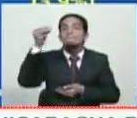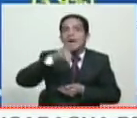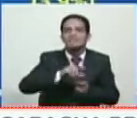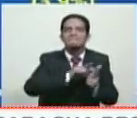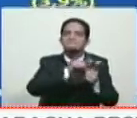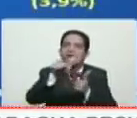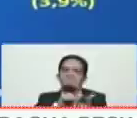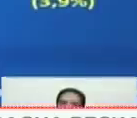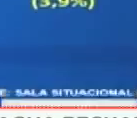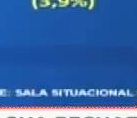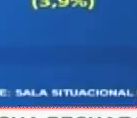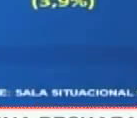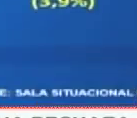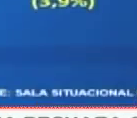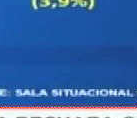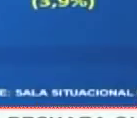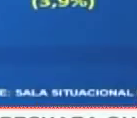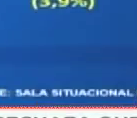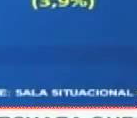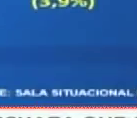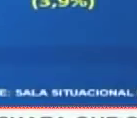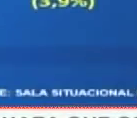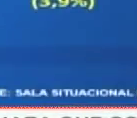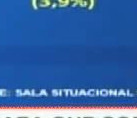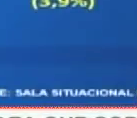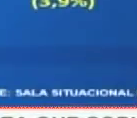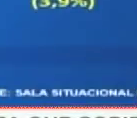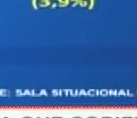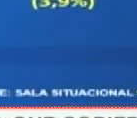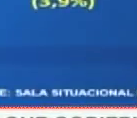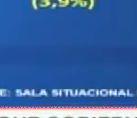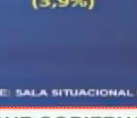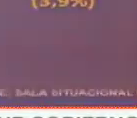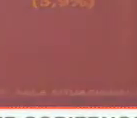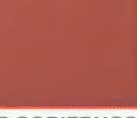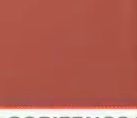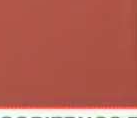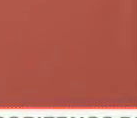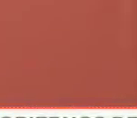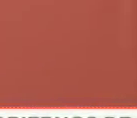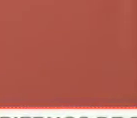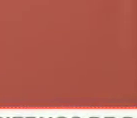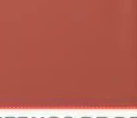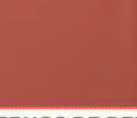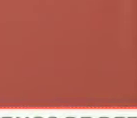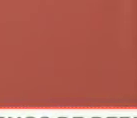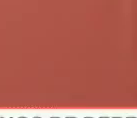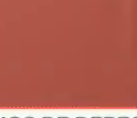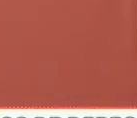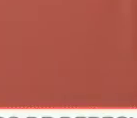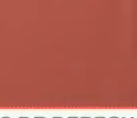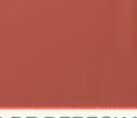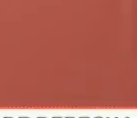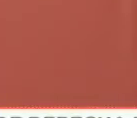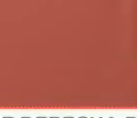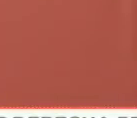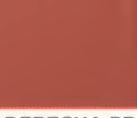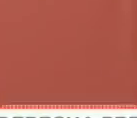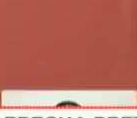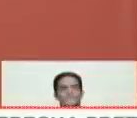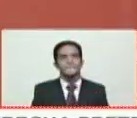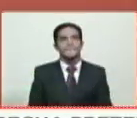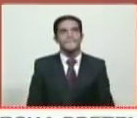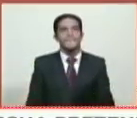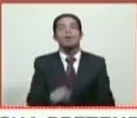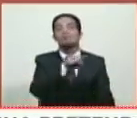se desplazaron en estas vacaciones decembrinas. Y ustedes y todos saben que